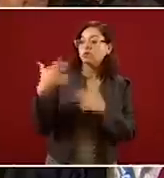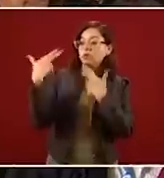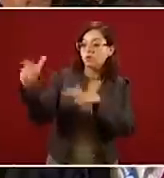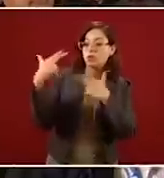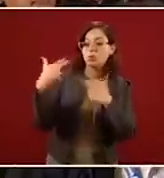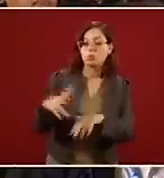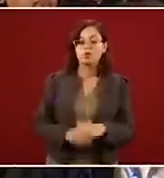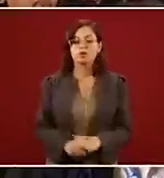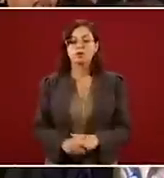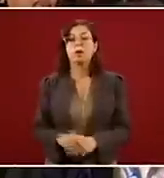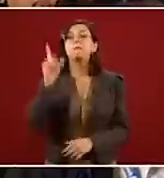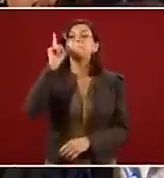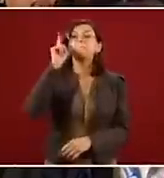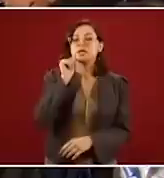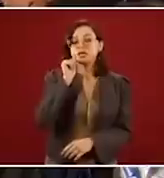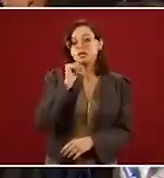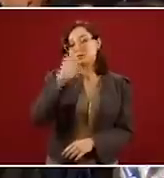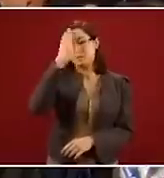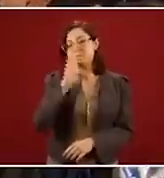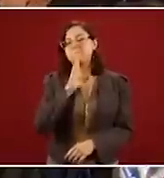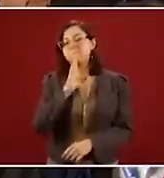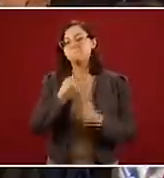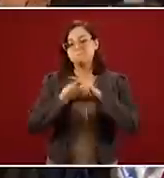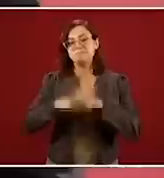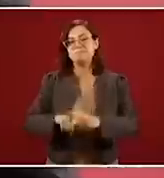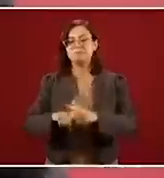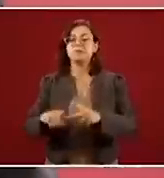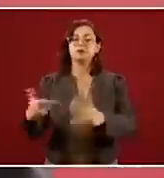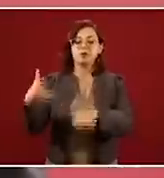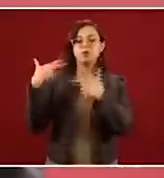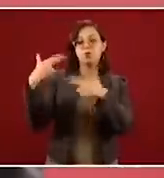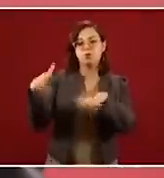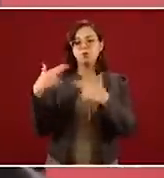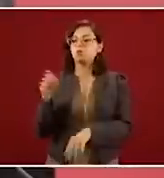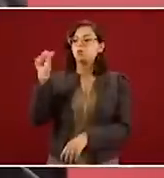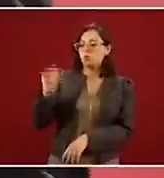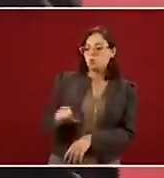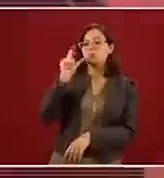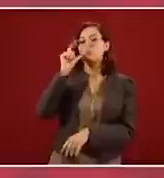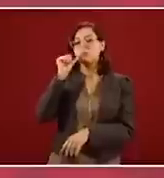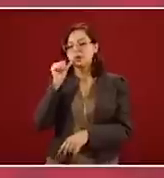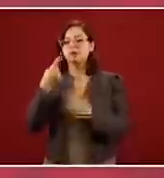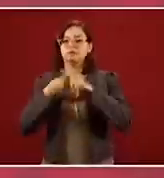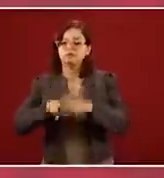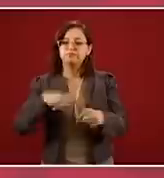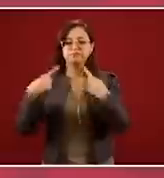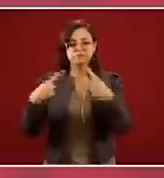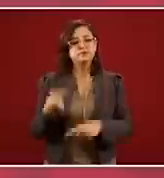las 0:01 de mañana estalla la huelga. Bueno, hoy y mañana tienen para eso. Y que Jesús les ayude.